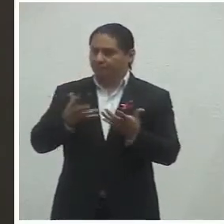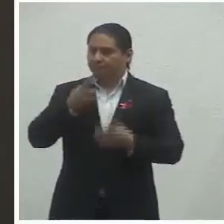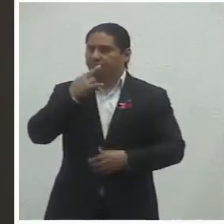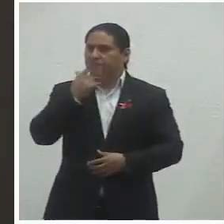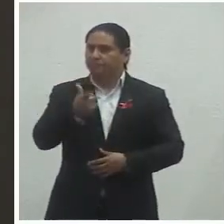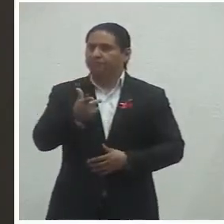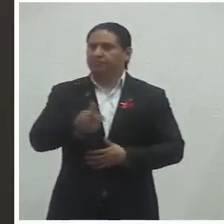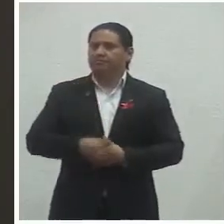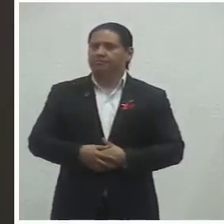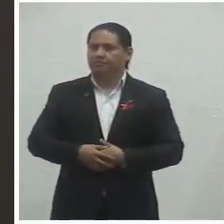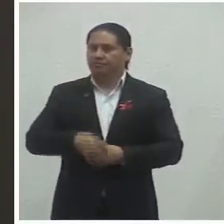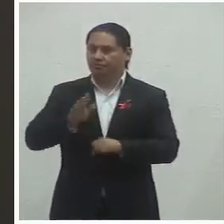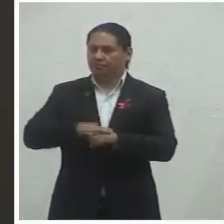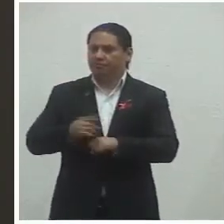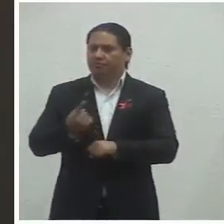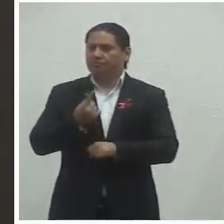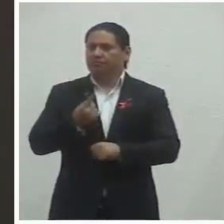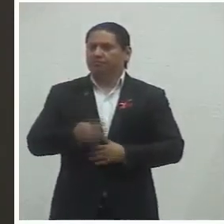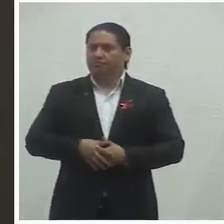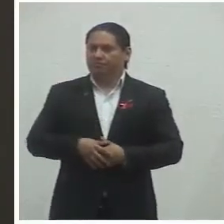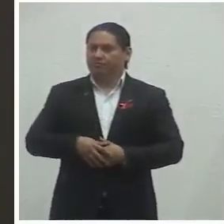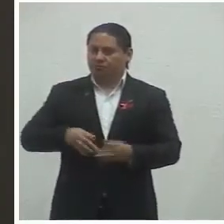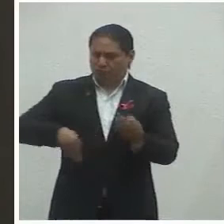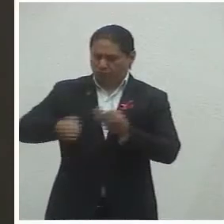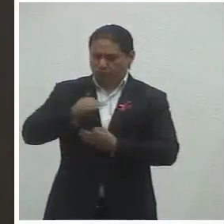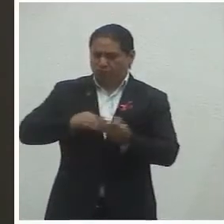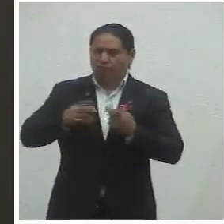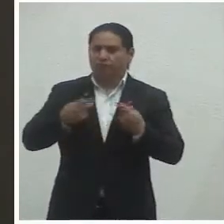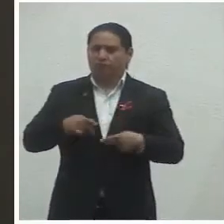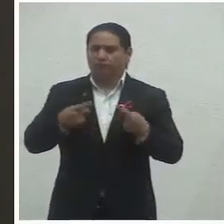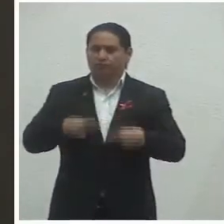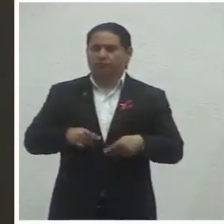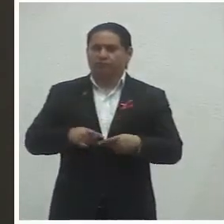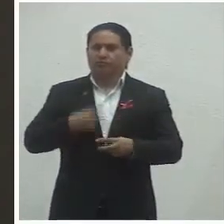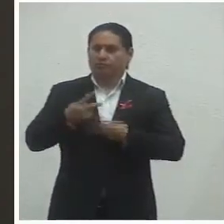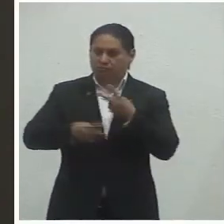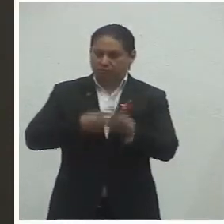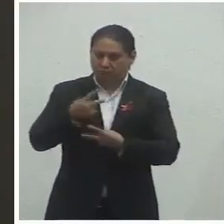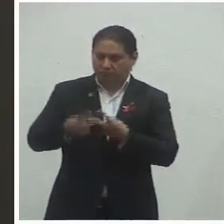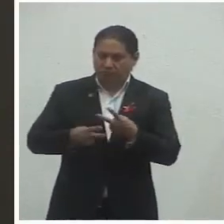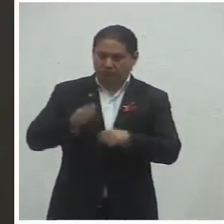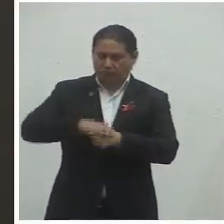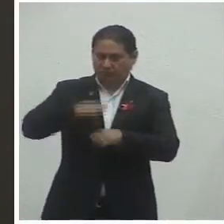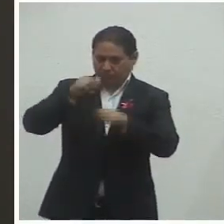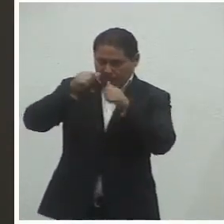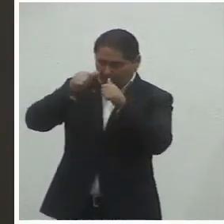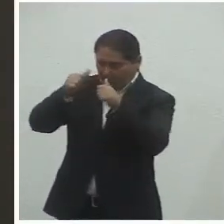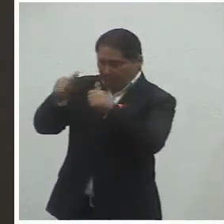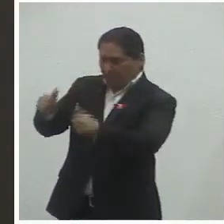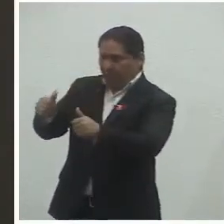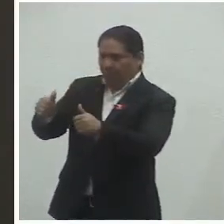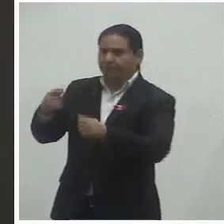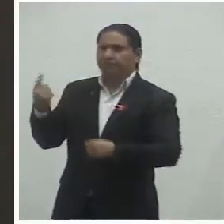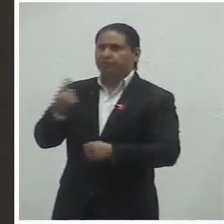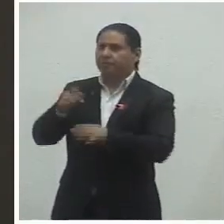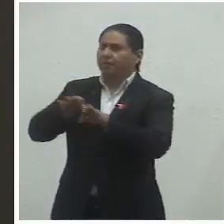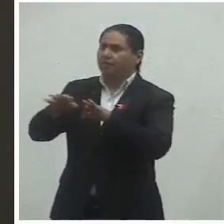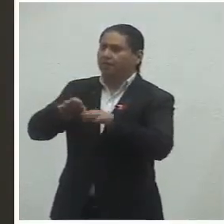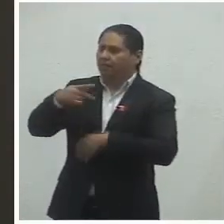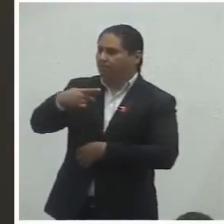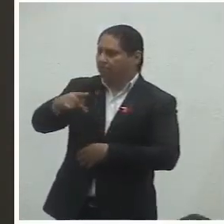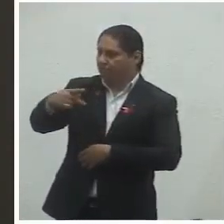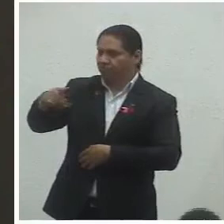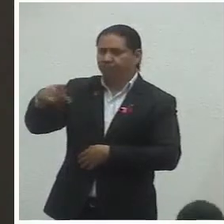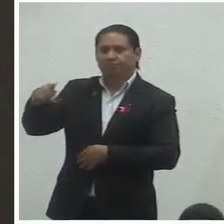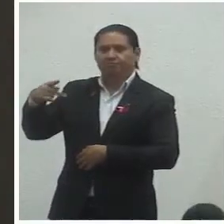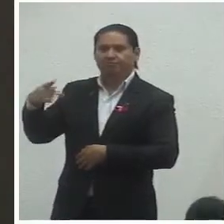mejor, porque las y los mexicanos vamos a estar más atentos del desempeño